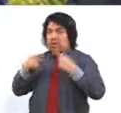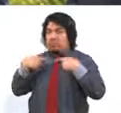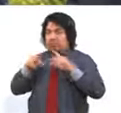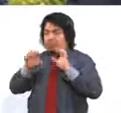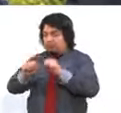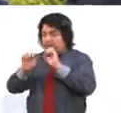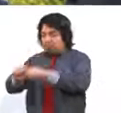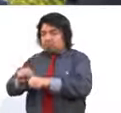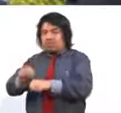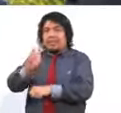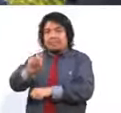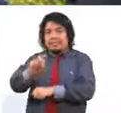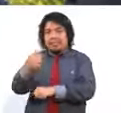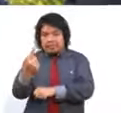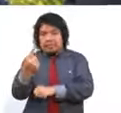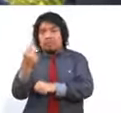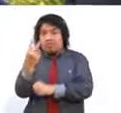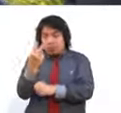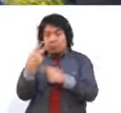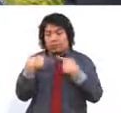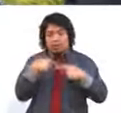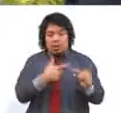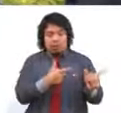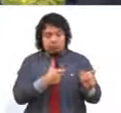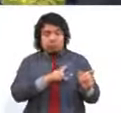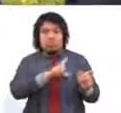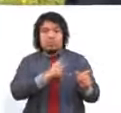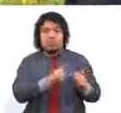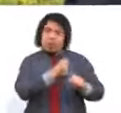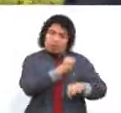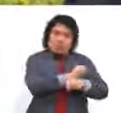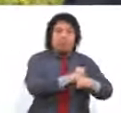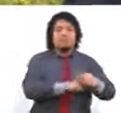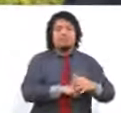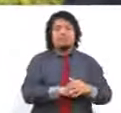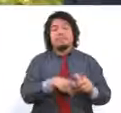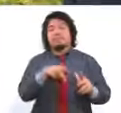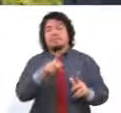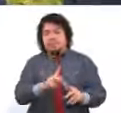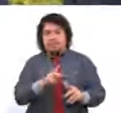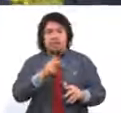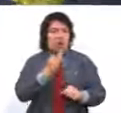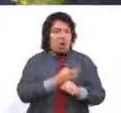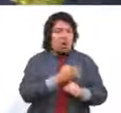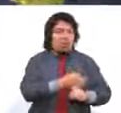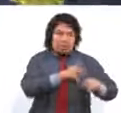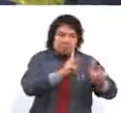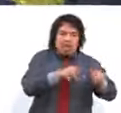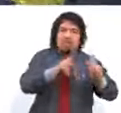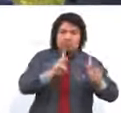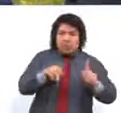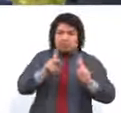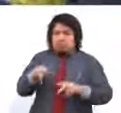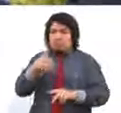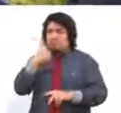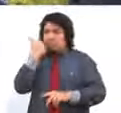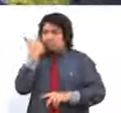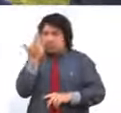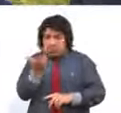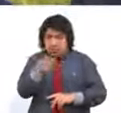a 31, incluyendo dos con arma de fuego que se aseguraron más adelante. Pero estamos en pláticas con todas las personas que quieran realizar